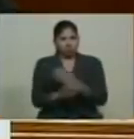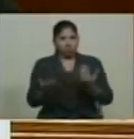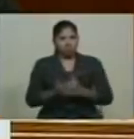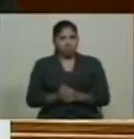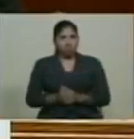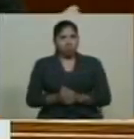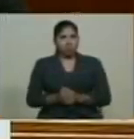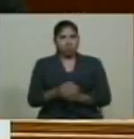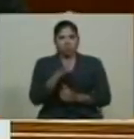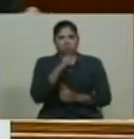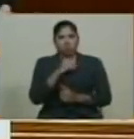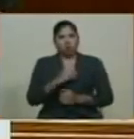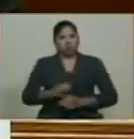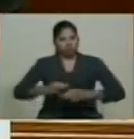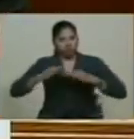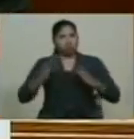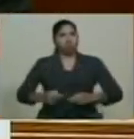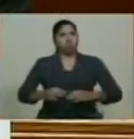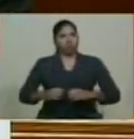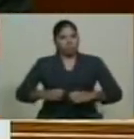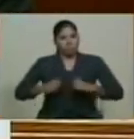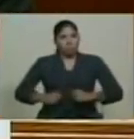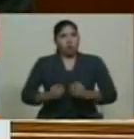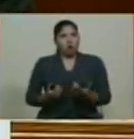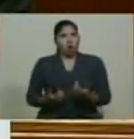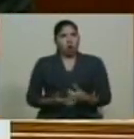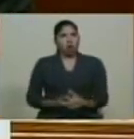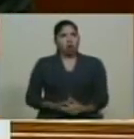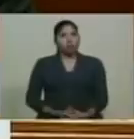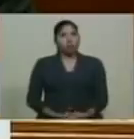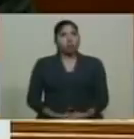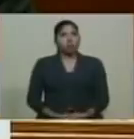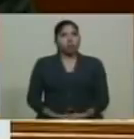¿No tienen el valor de asumir sus posiciones?